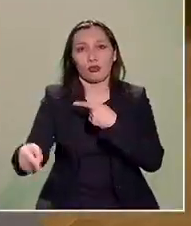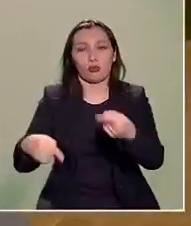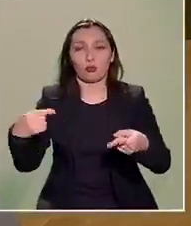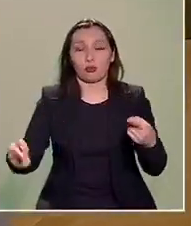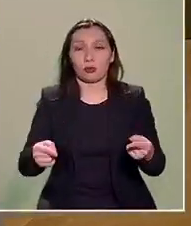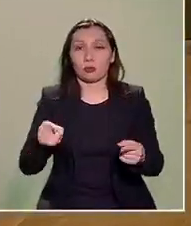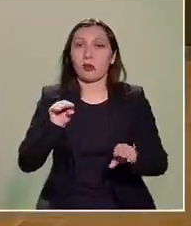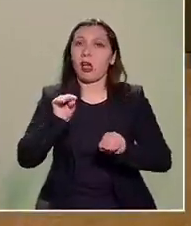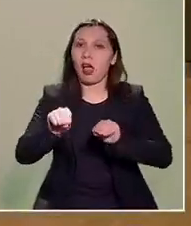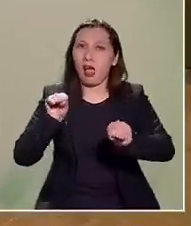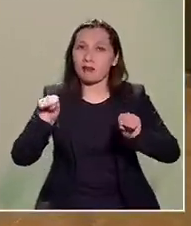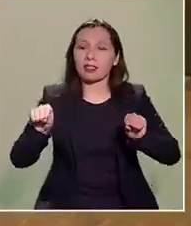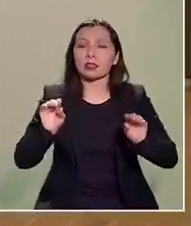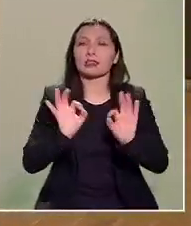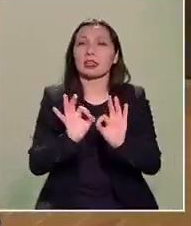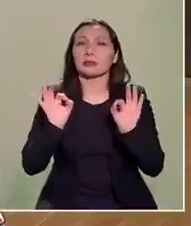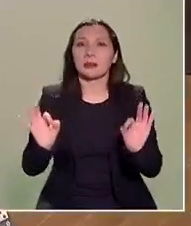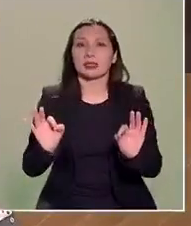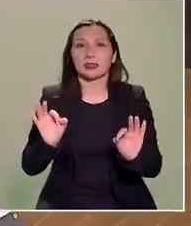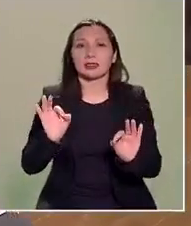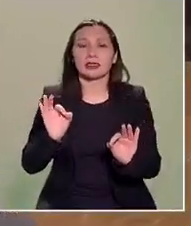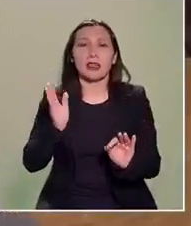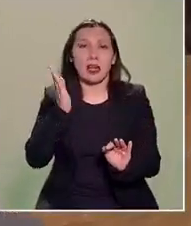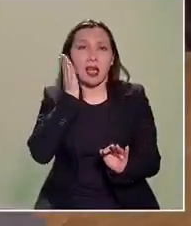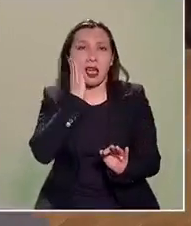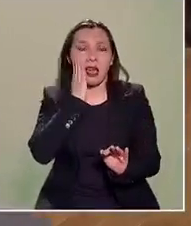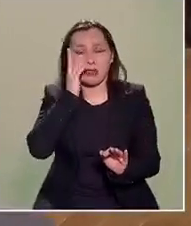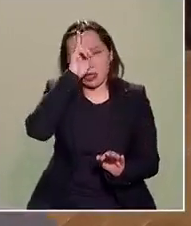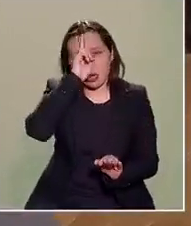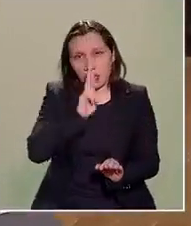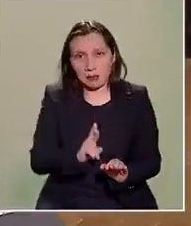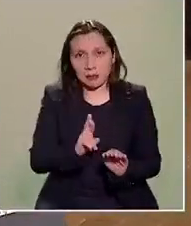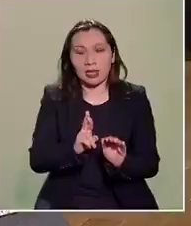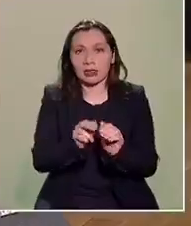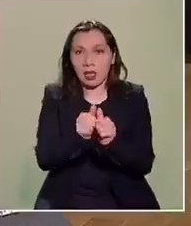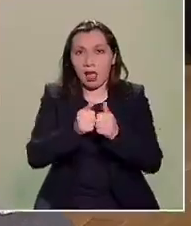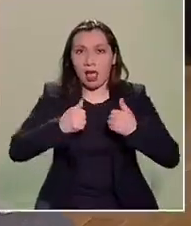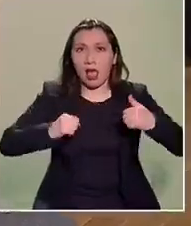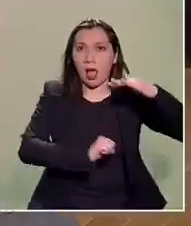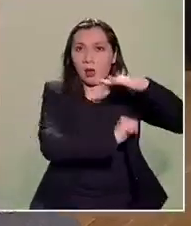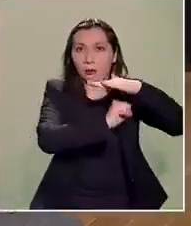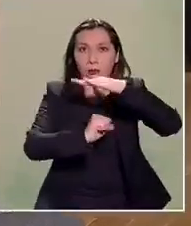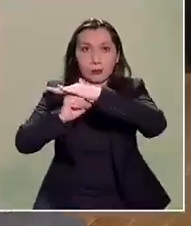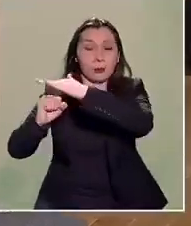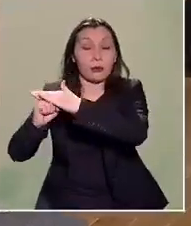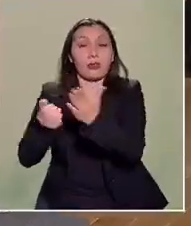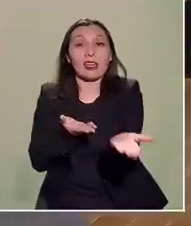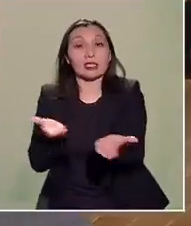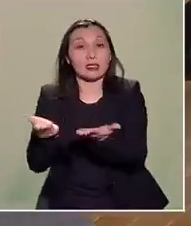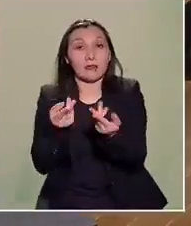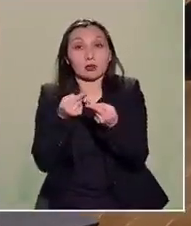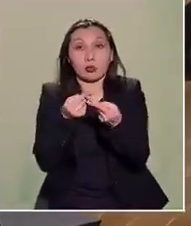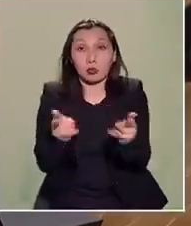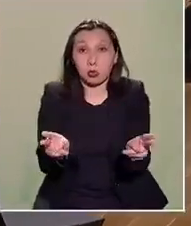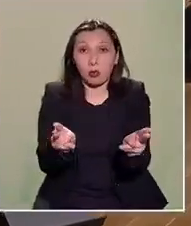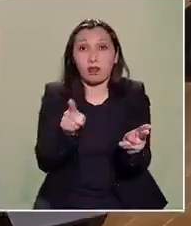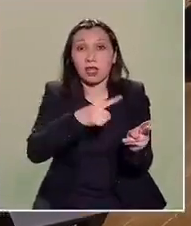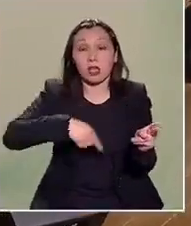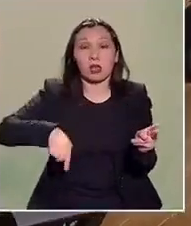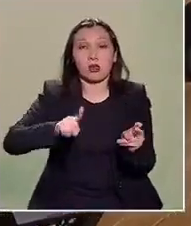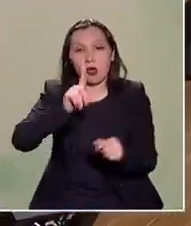un llamado especial a nuestras queridas y respetadas autoridades los servicios públicos